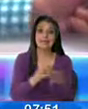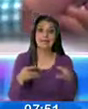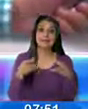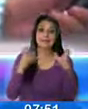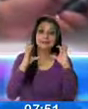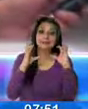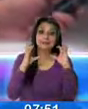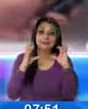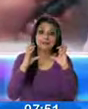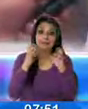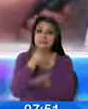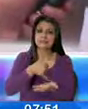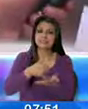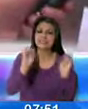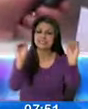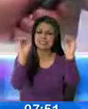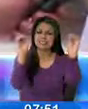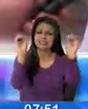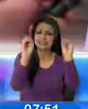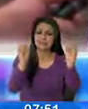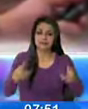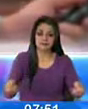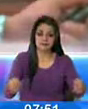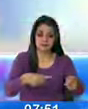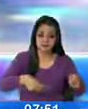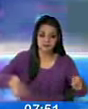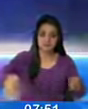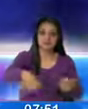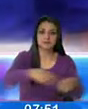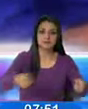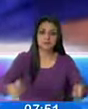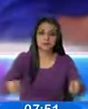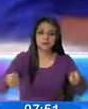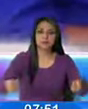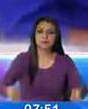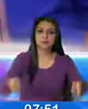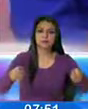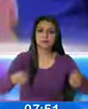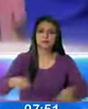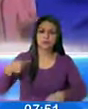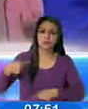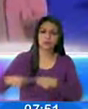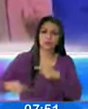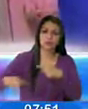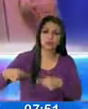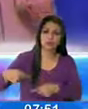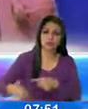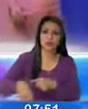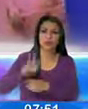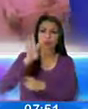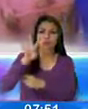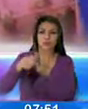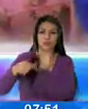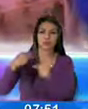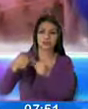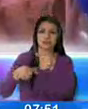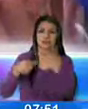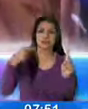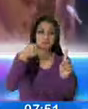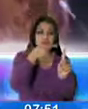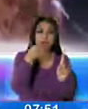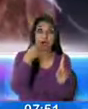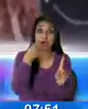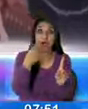colesterol, hecho en tiesto con leña. La tradición ya lleva 4 generaciones de Gonzalo Martínez. Le supo